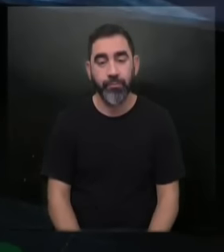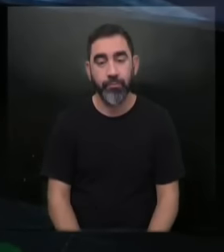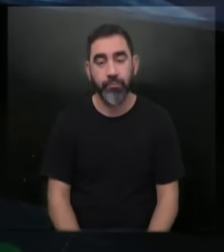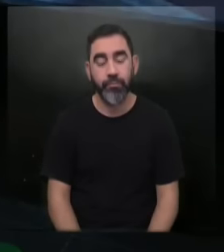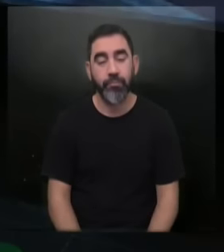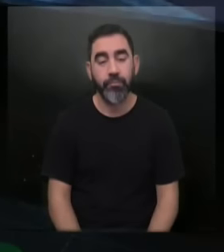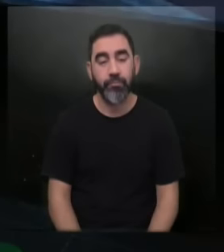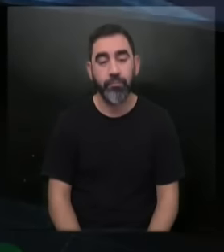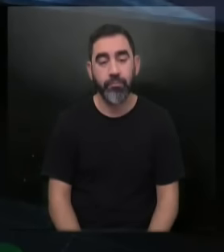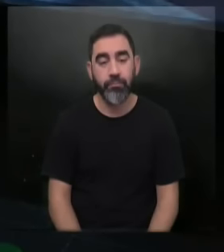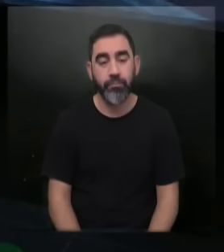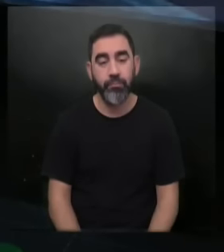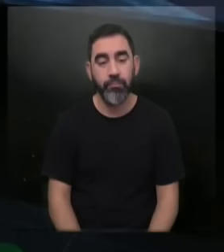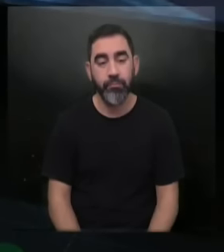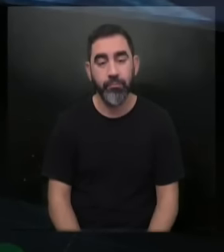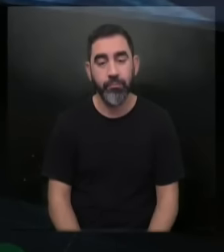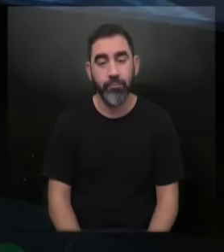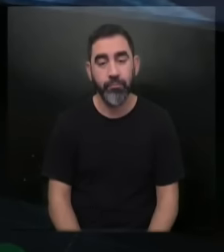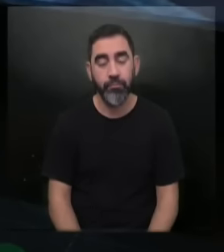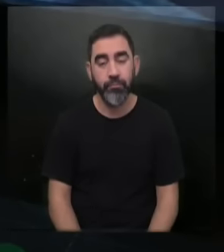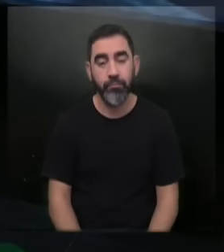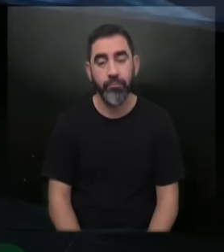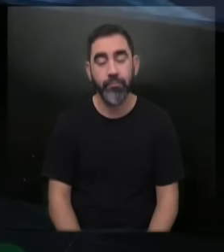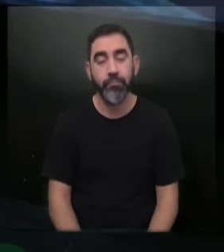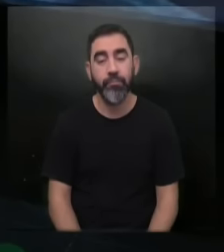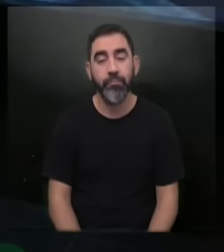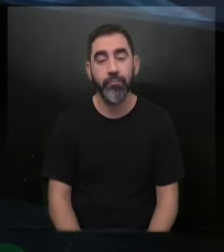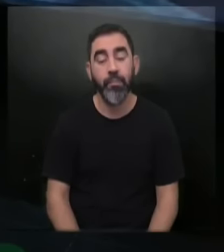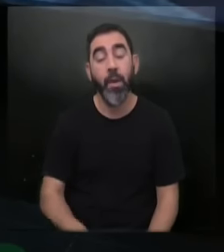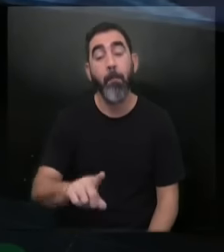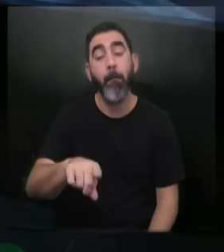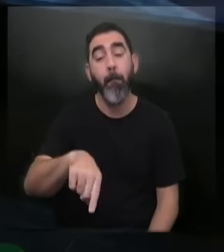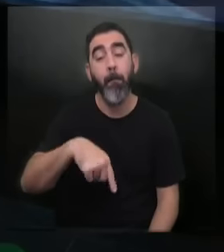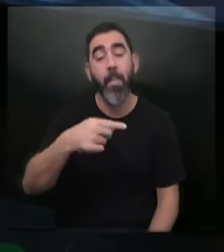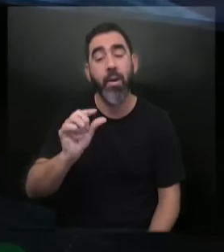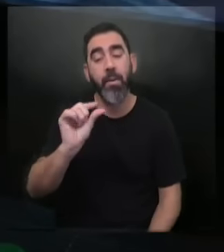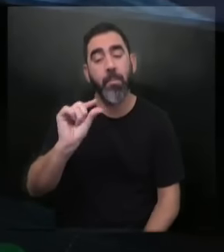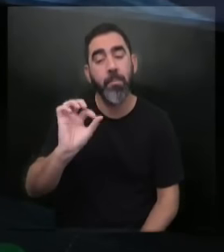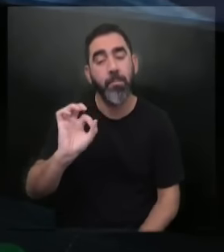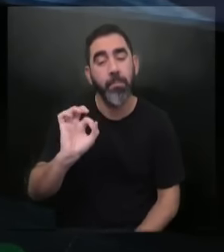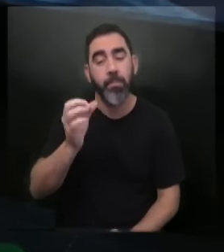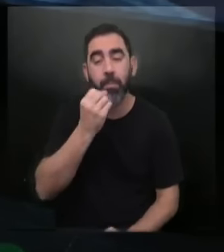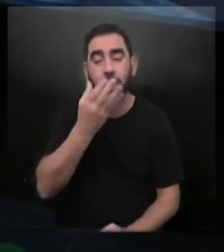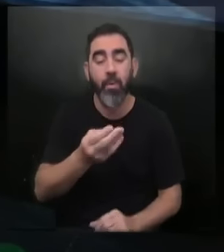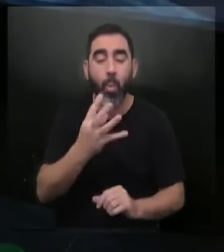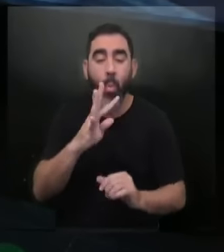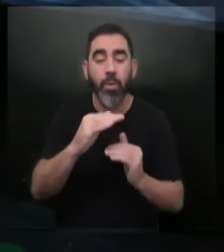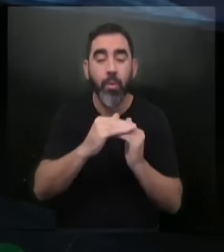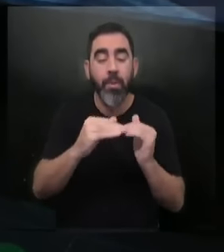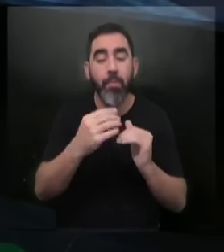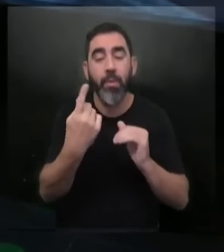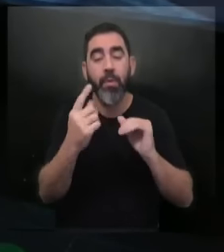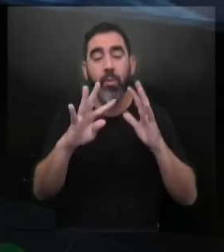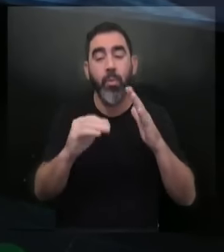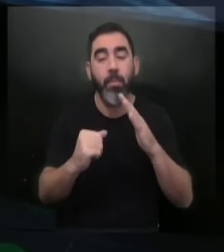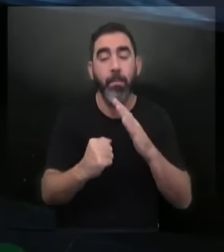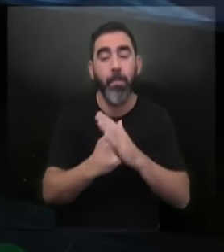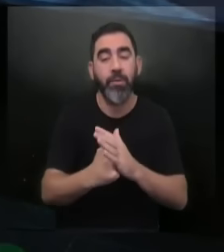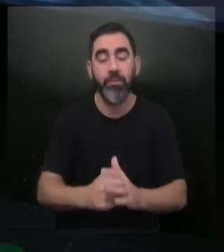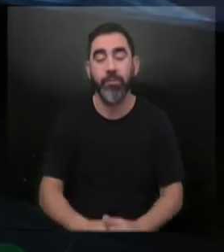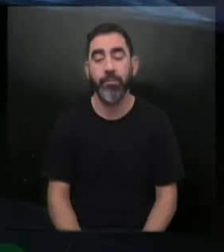en esta jornada ayer templó bastante la jornada mañana irá subiendo la temperatura 4 y 19 gr Serán las temperaturas